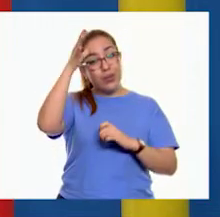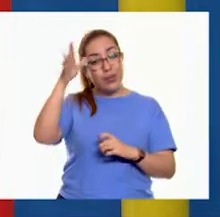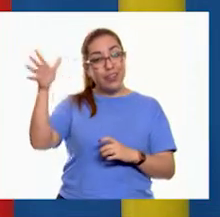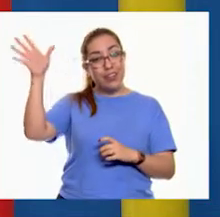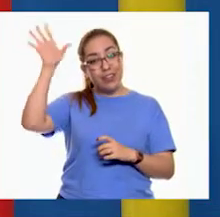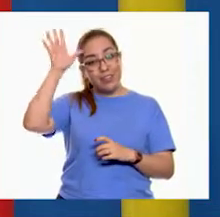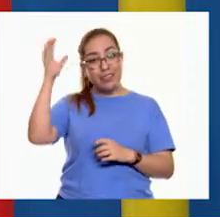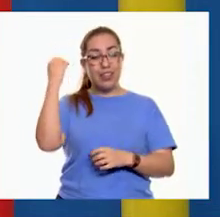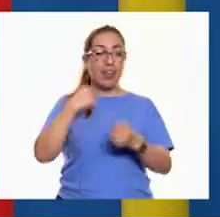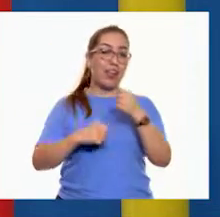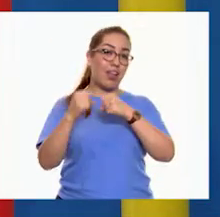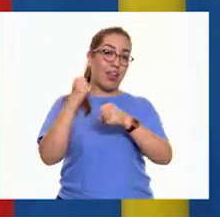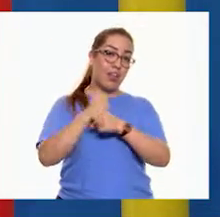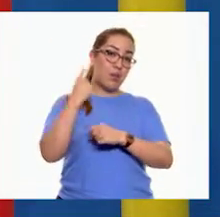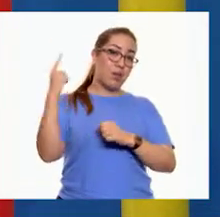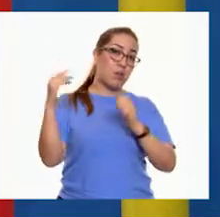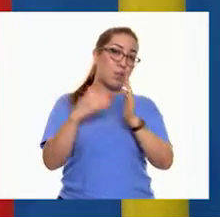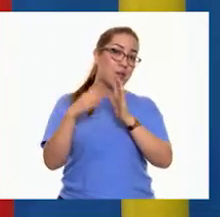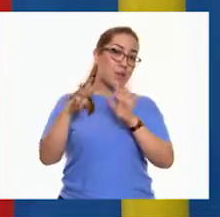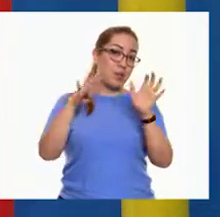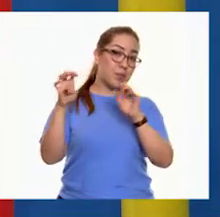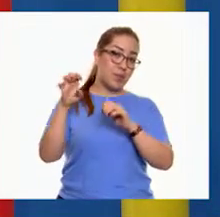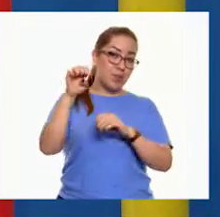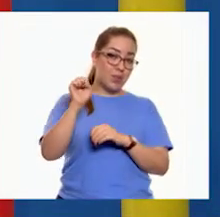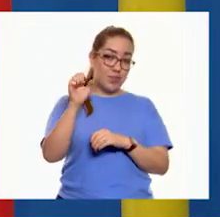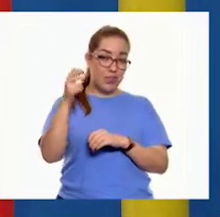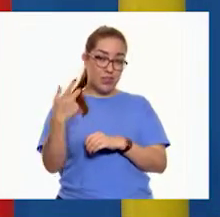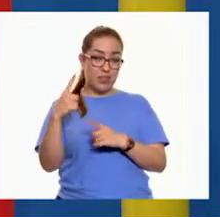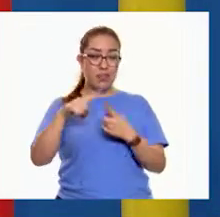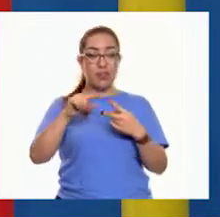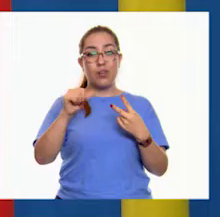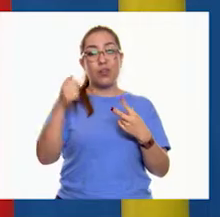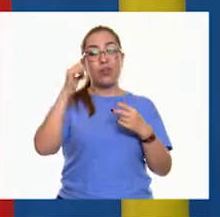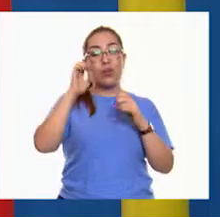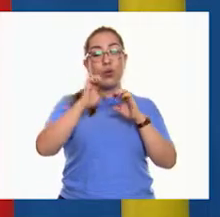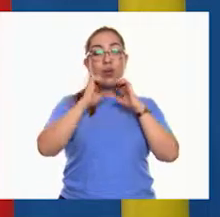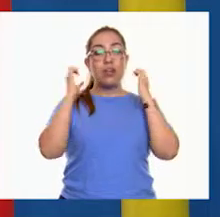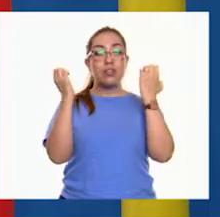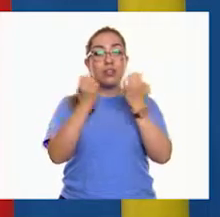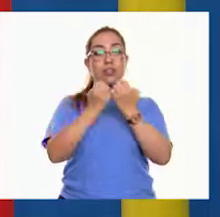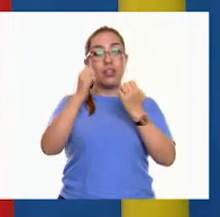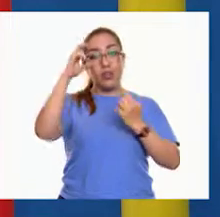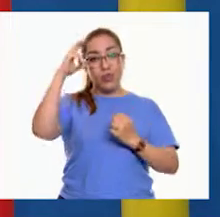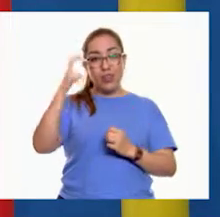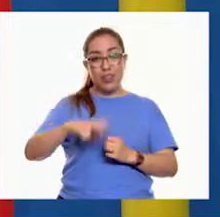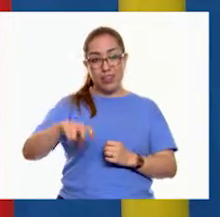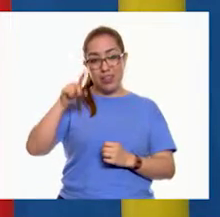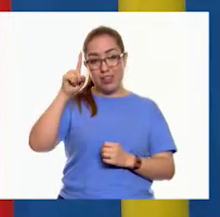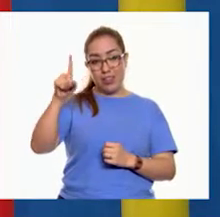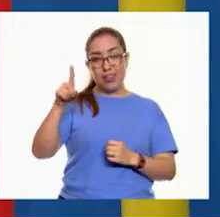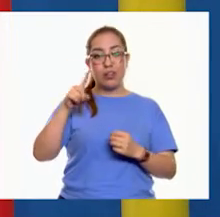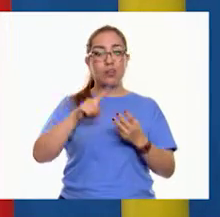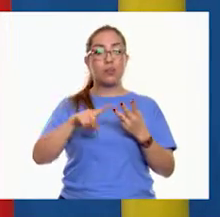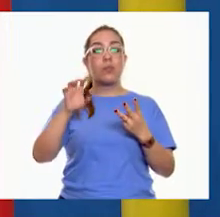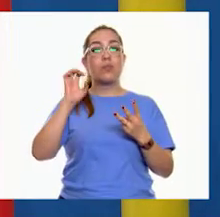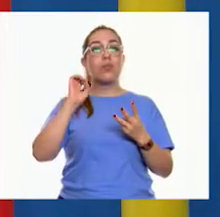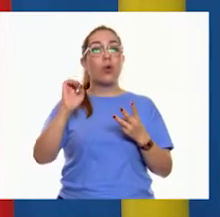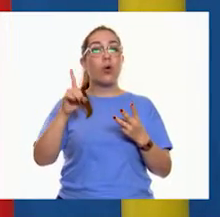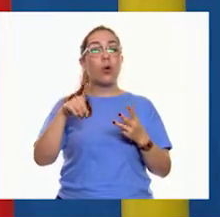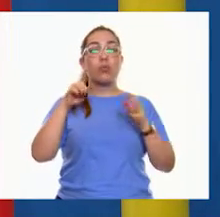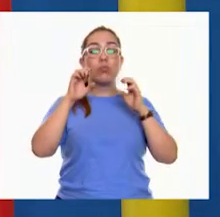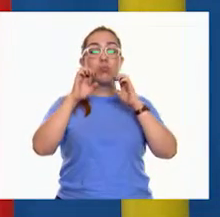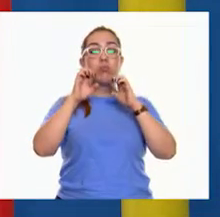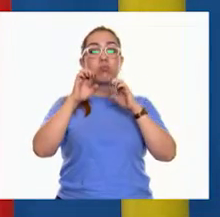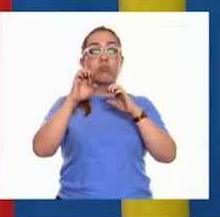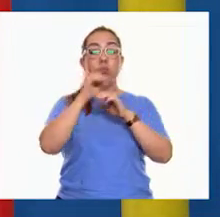en el año de 1968, el Estadio Hidalgo de Pachuca en 1993 o el Centro Internacional de Negocios de